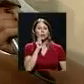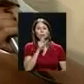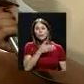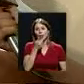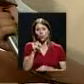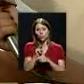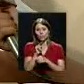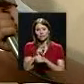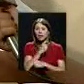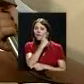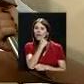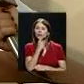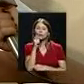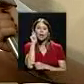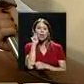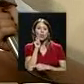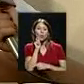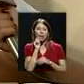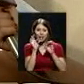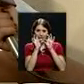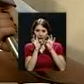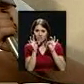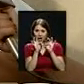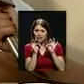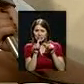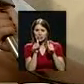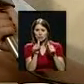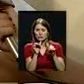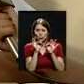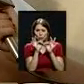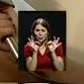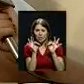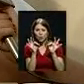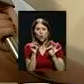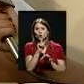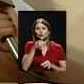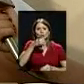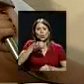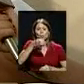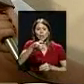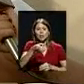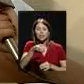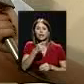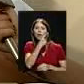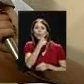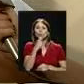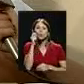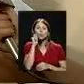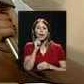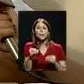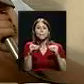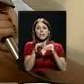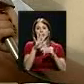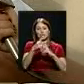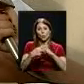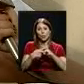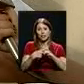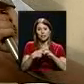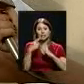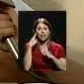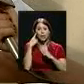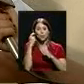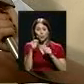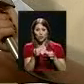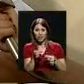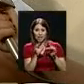rasuradora que tenga las Navajas con suficiente filo no se recomienda que sea utilizada más de cinco veces porque en estos bordes de las